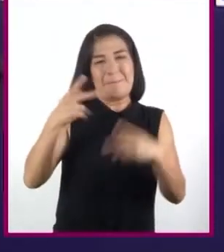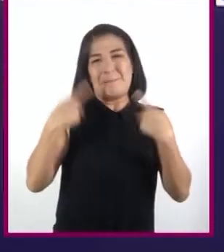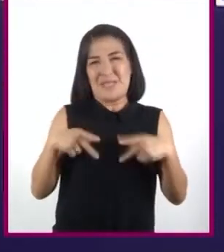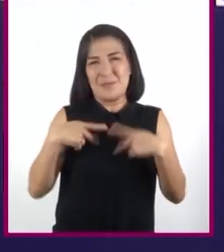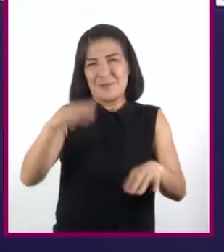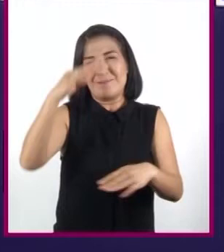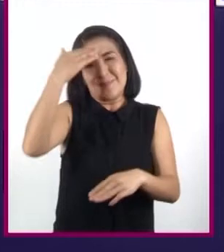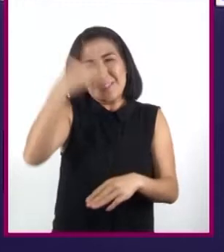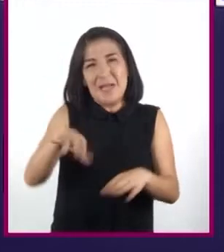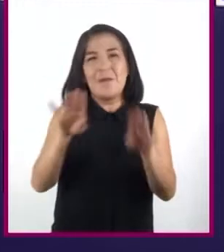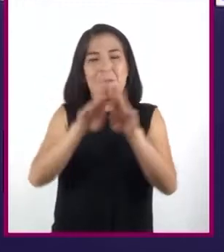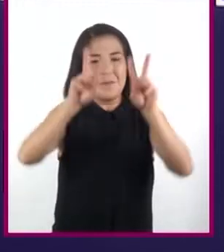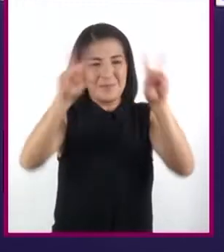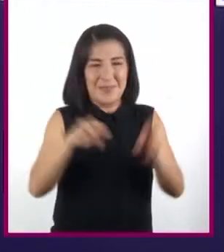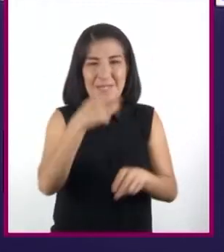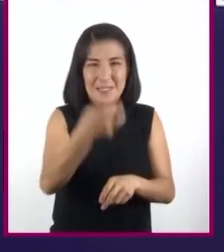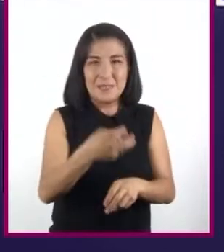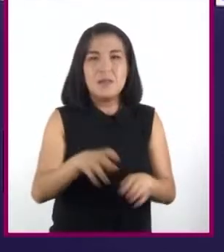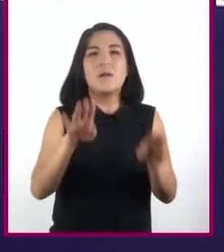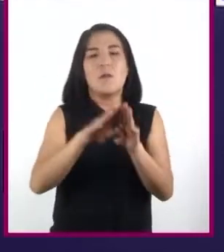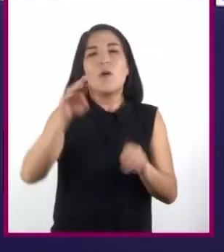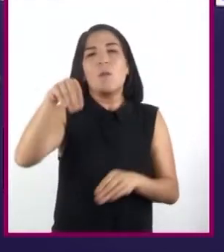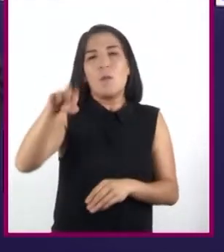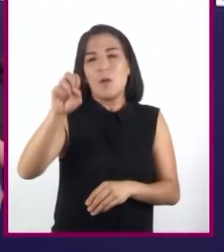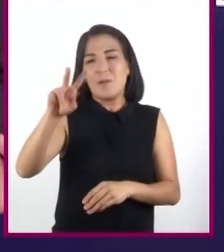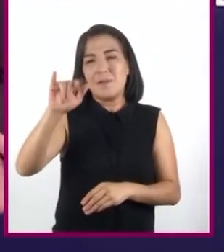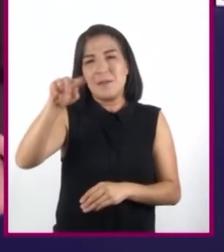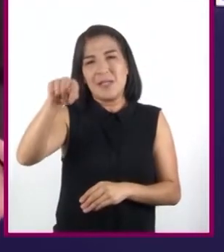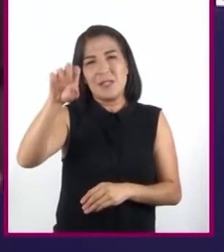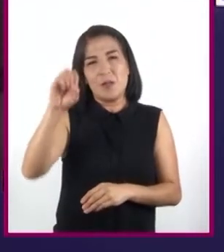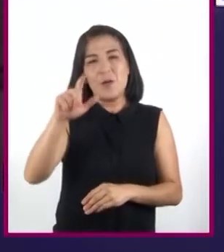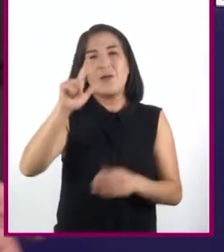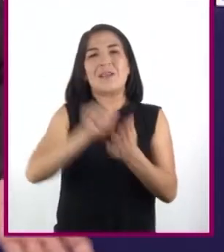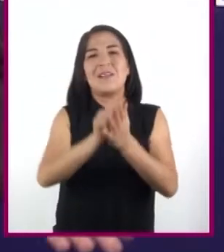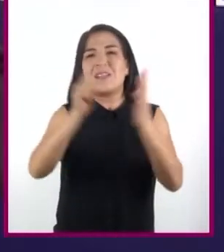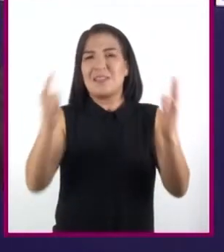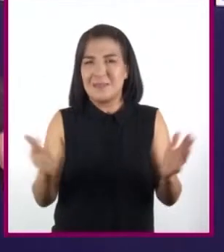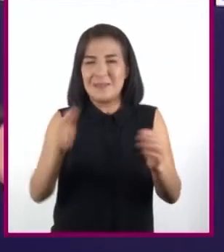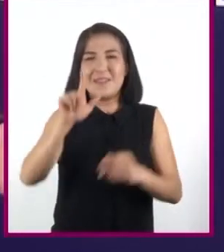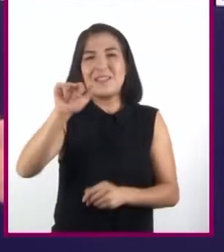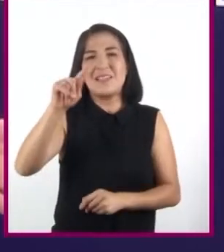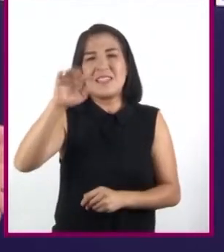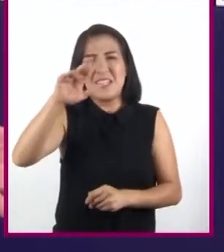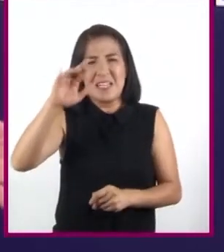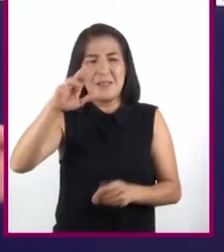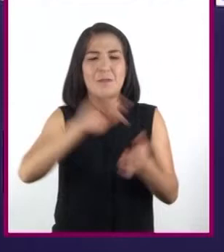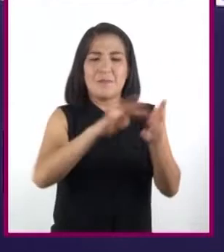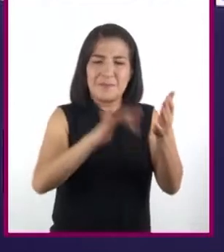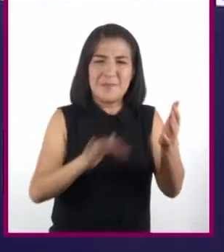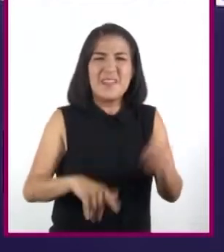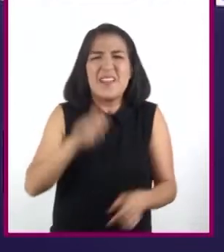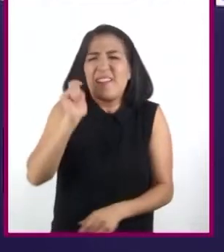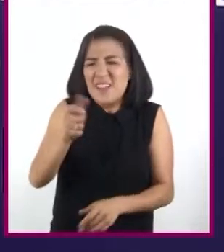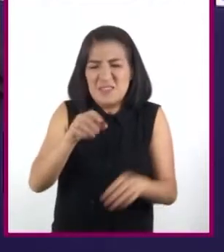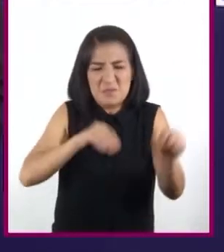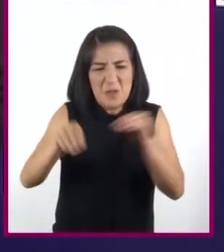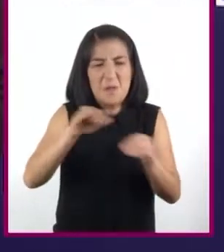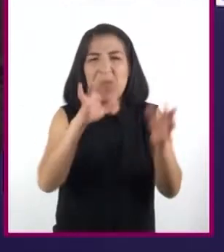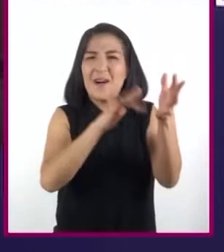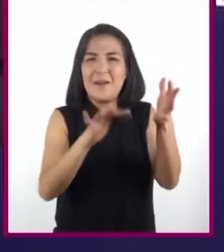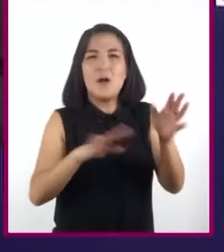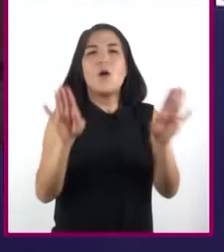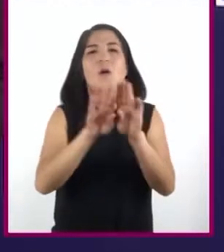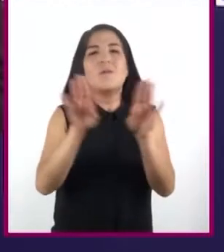lo dividieron en movimientos literarios. Entonces, ¿qué es un movimiento literario? Es una manera